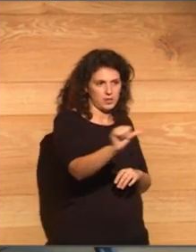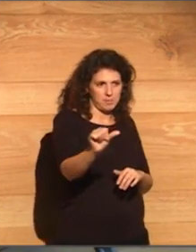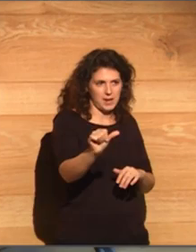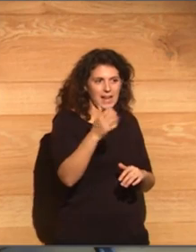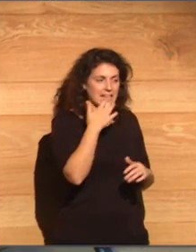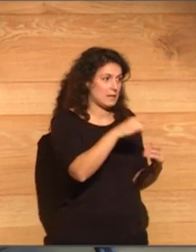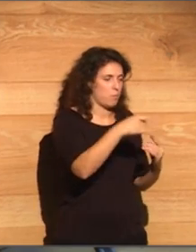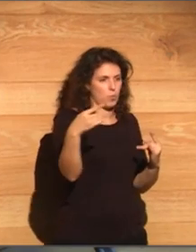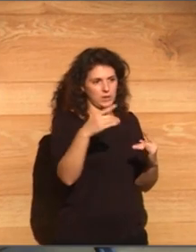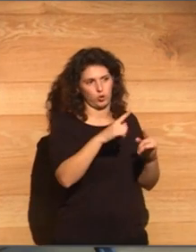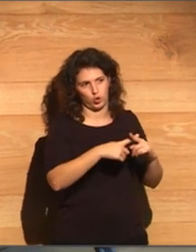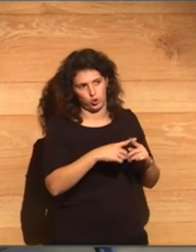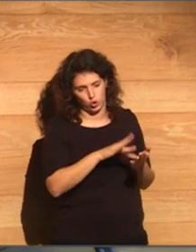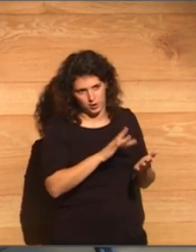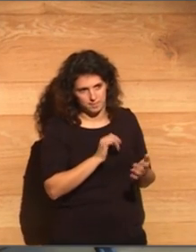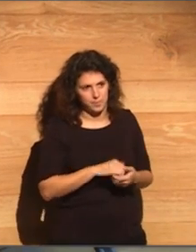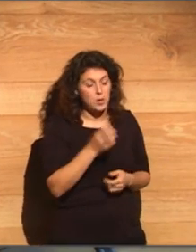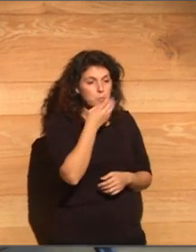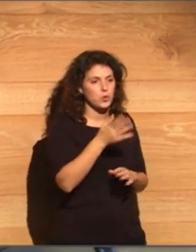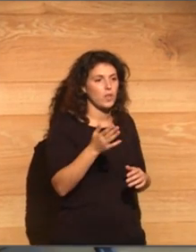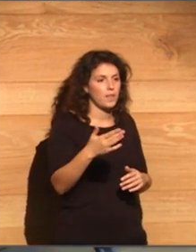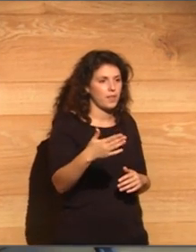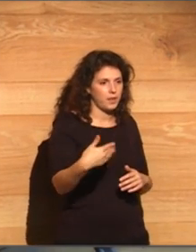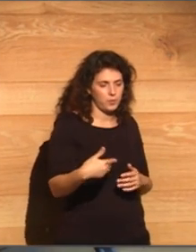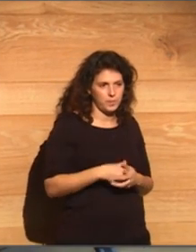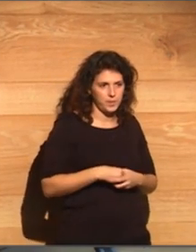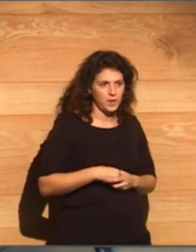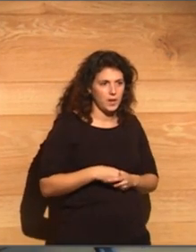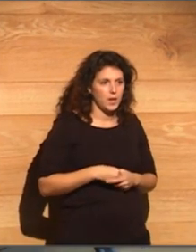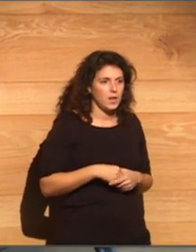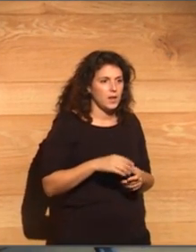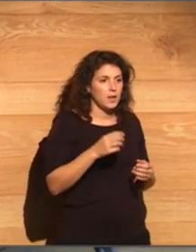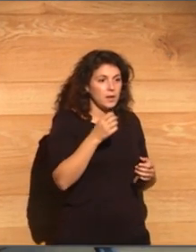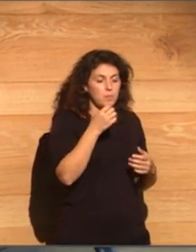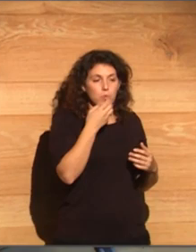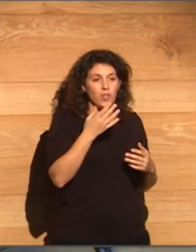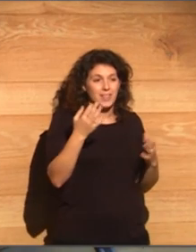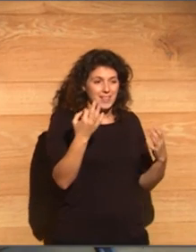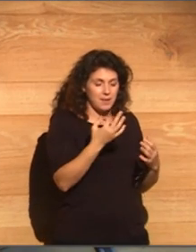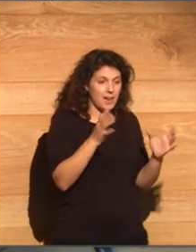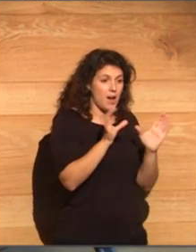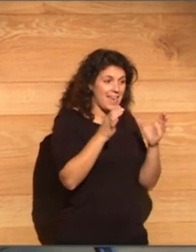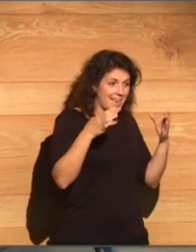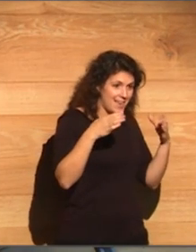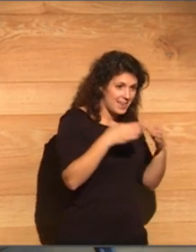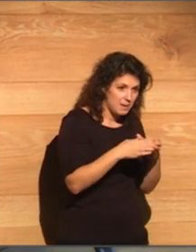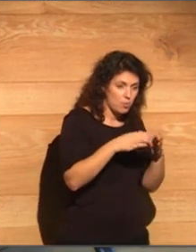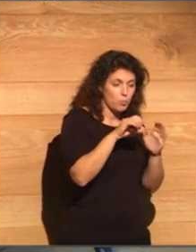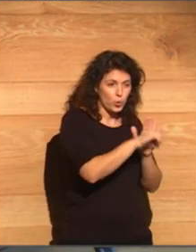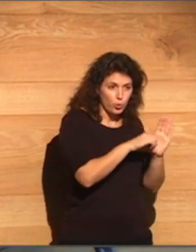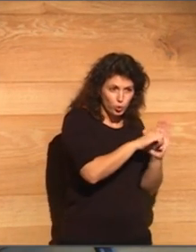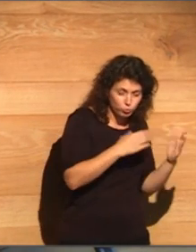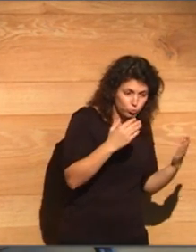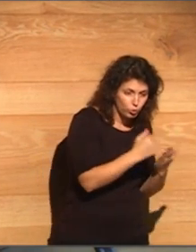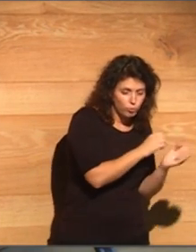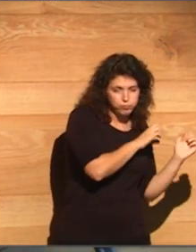pillado puente. Son 6 o te reviento. Pero en fin, da igual, en todo caso no 12. Y decía que trasladar a todo un equipo crea